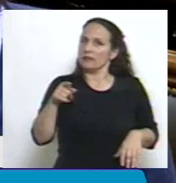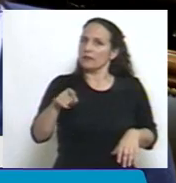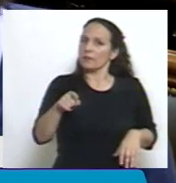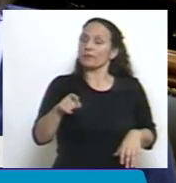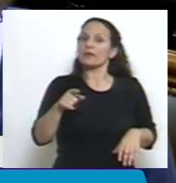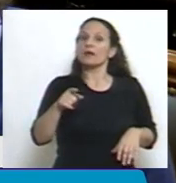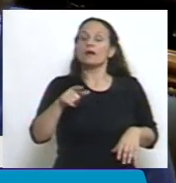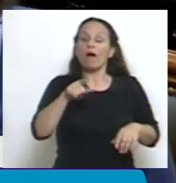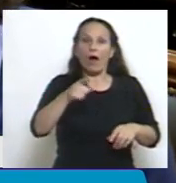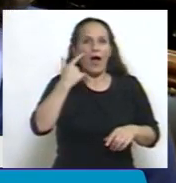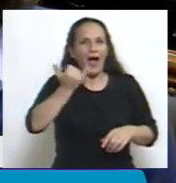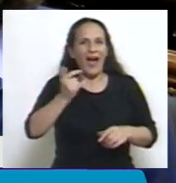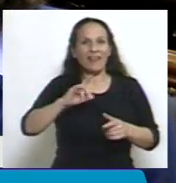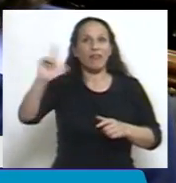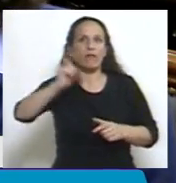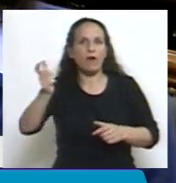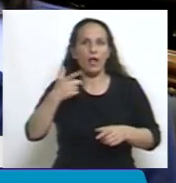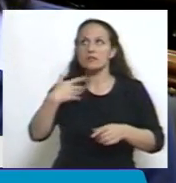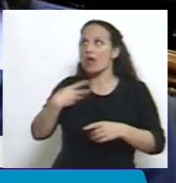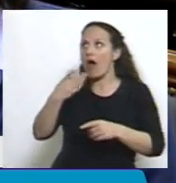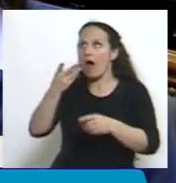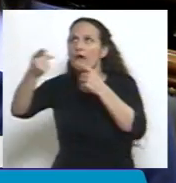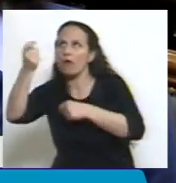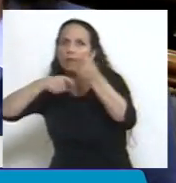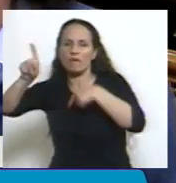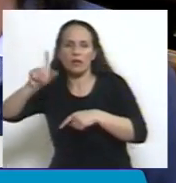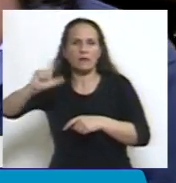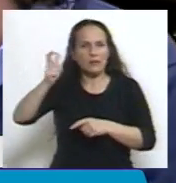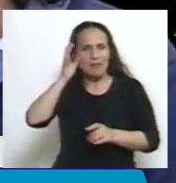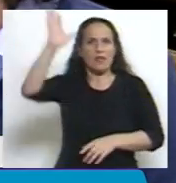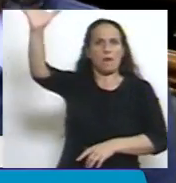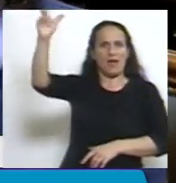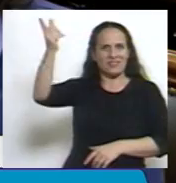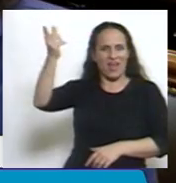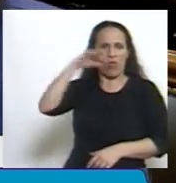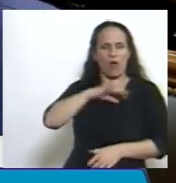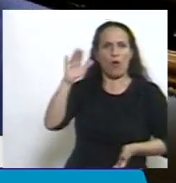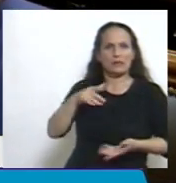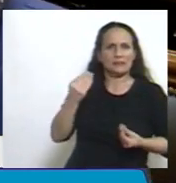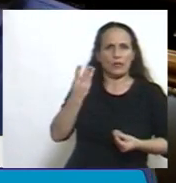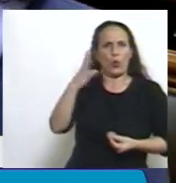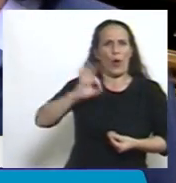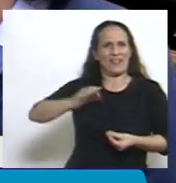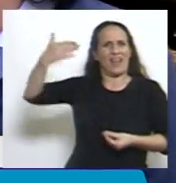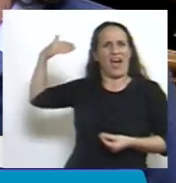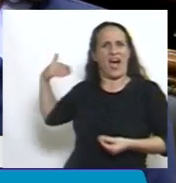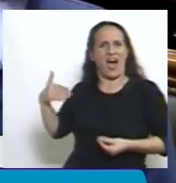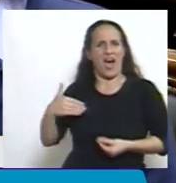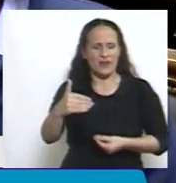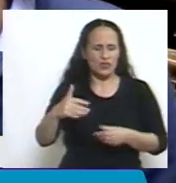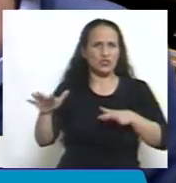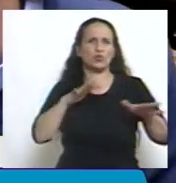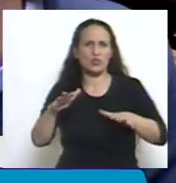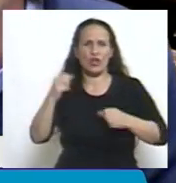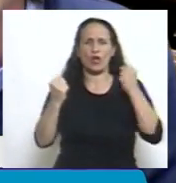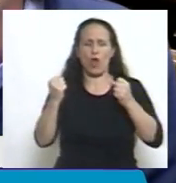un superávit tan grande amplía los ciclos en un país que en los últimos 40 años tuvo 17 recesiones y que